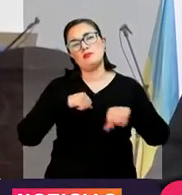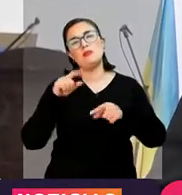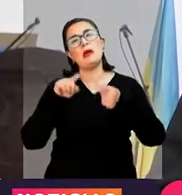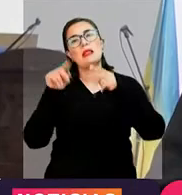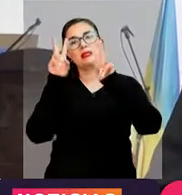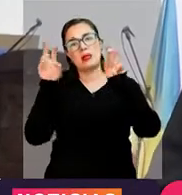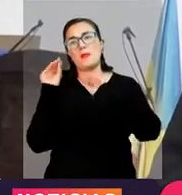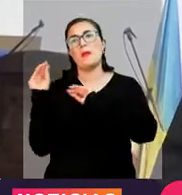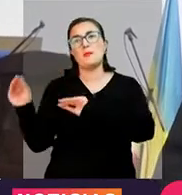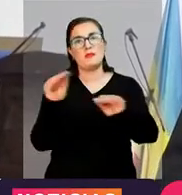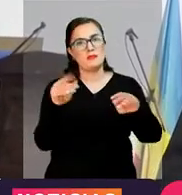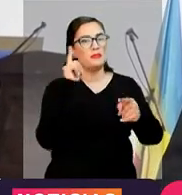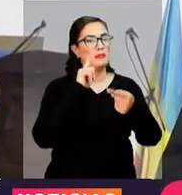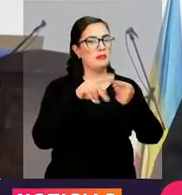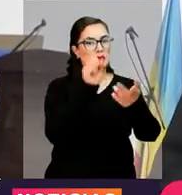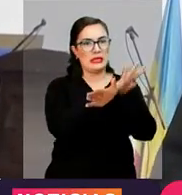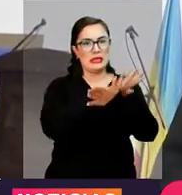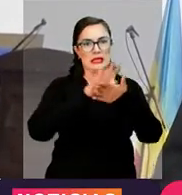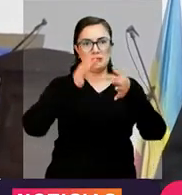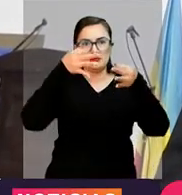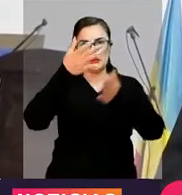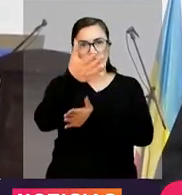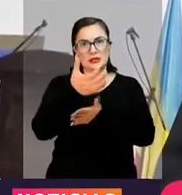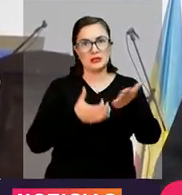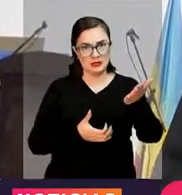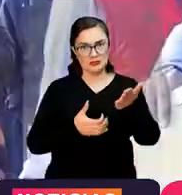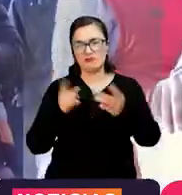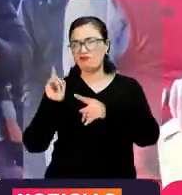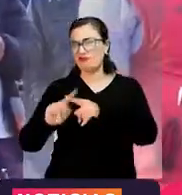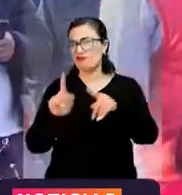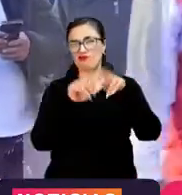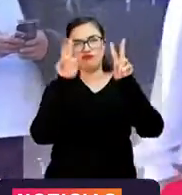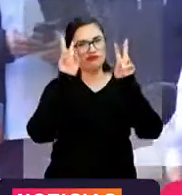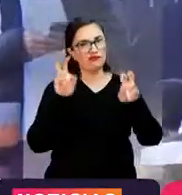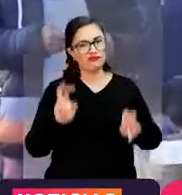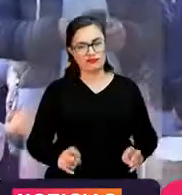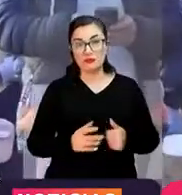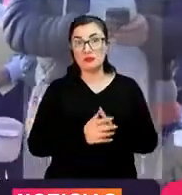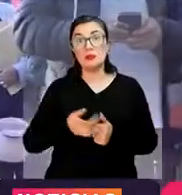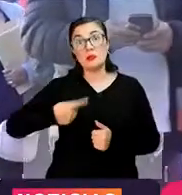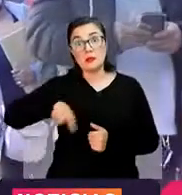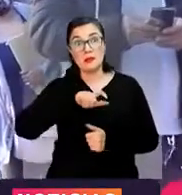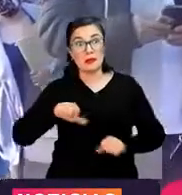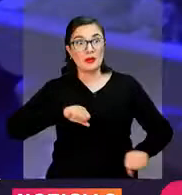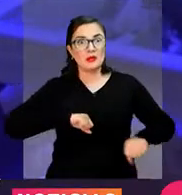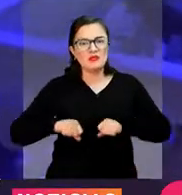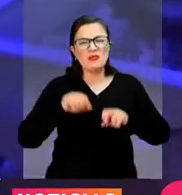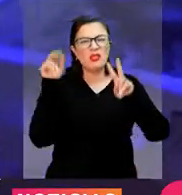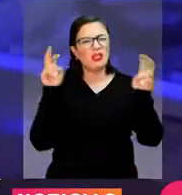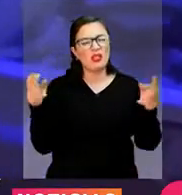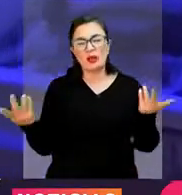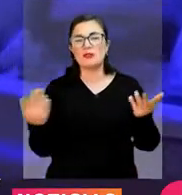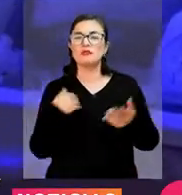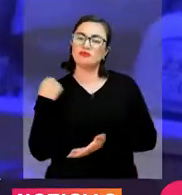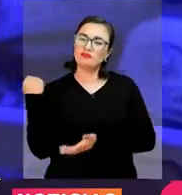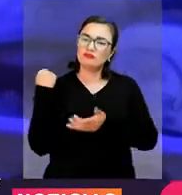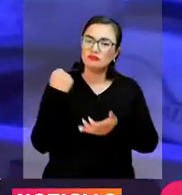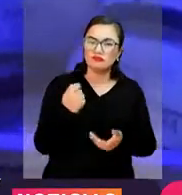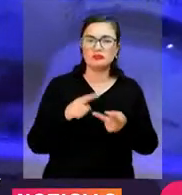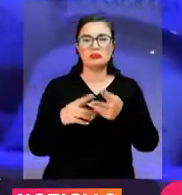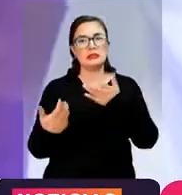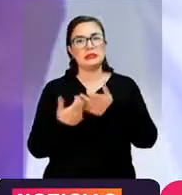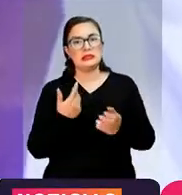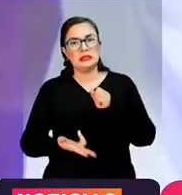gratuita y certificada en diferentes temas los emprendedores aprenderán sobre el manejo de presupuestos sistemas de ahorro